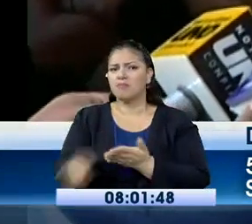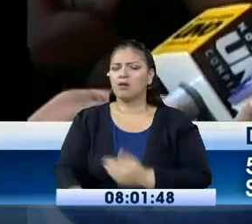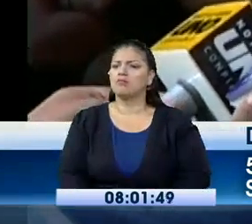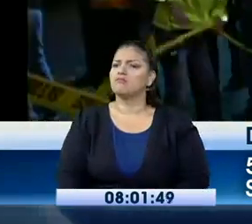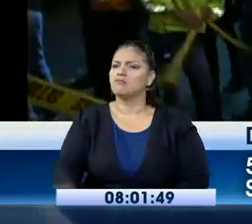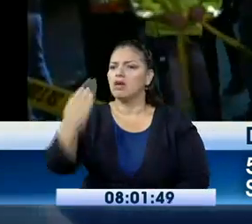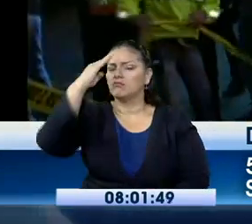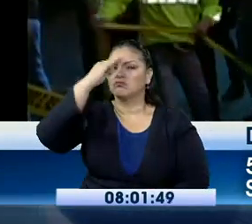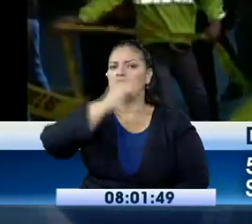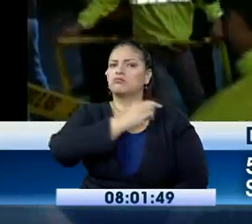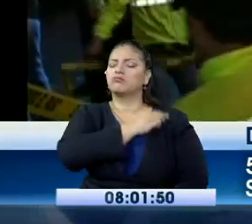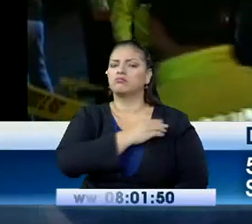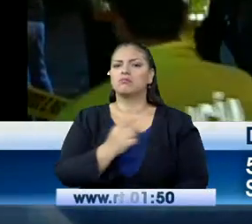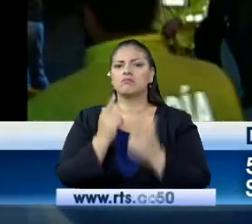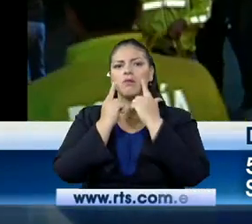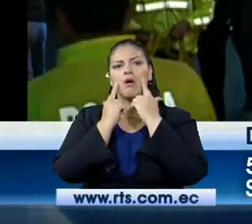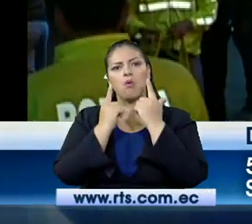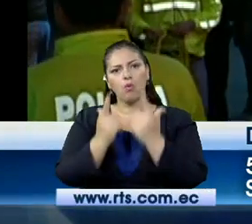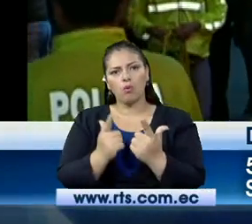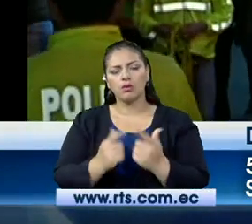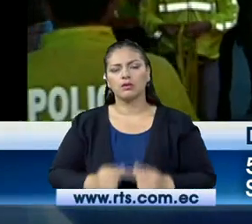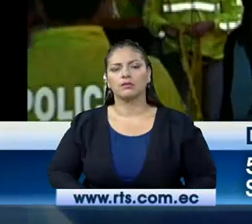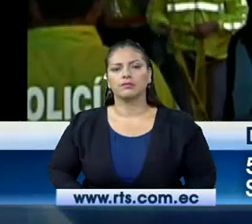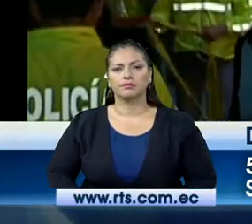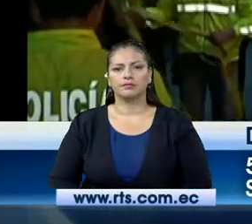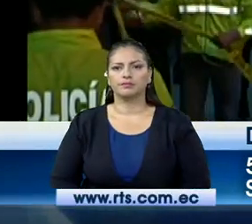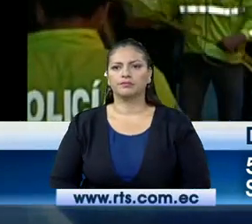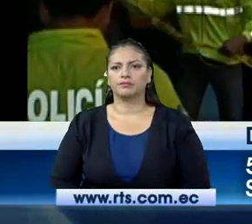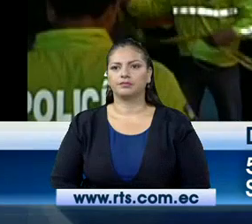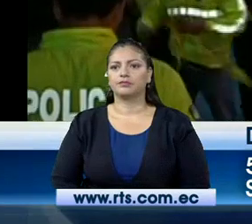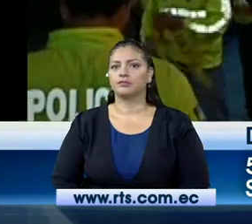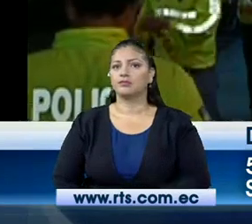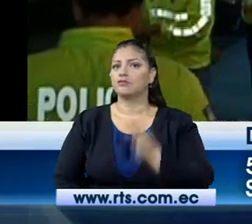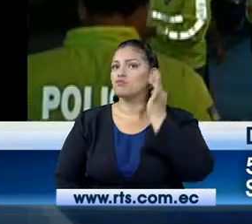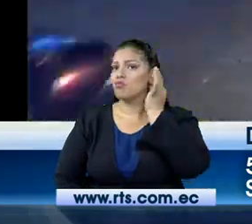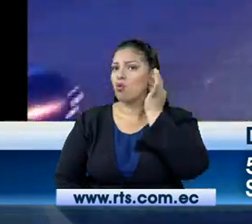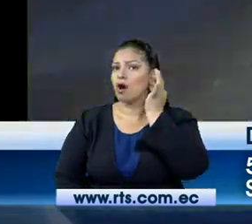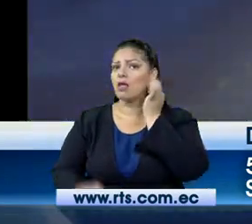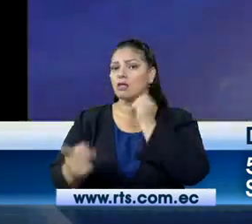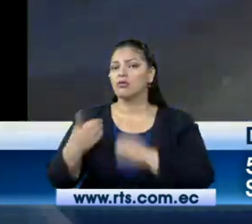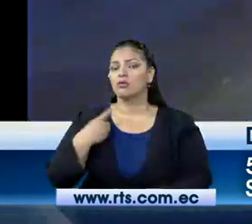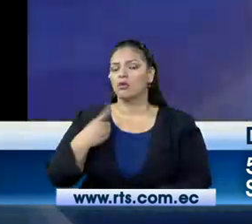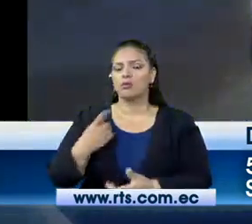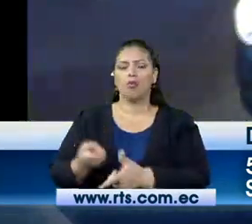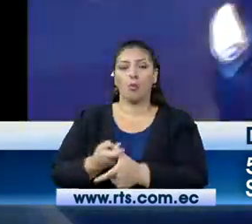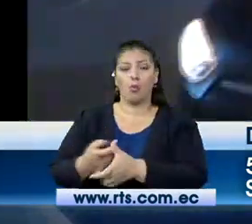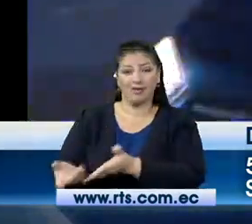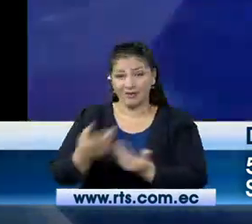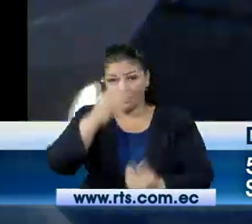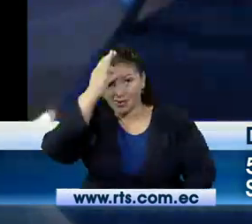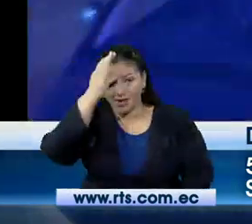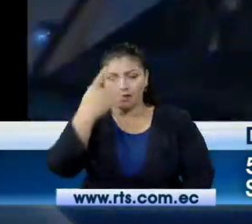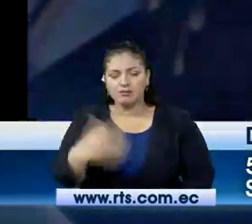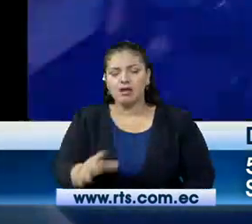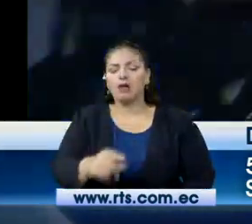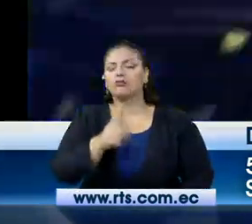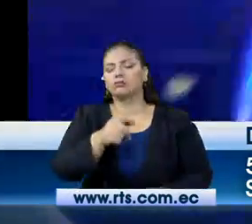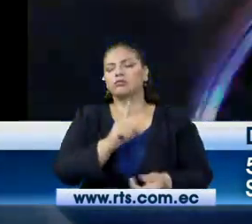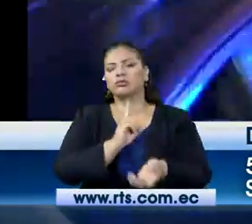país. La mujer se encuentra fuera de peligro y los delincuentes siendo buscados por la